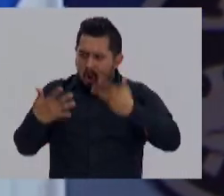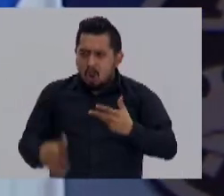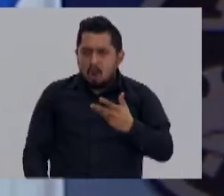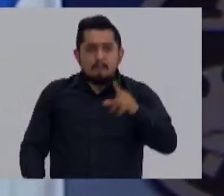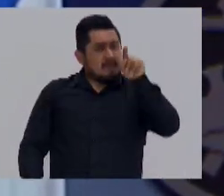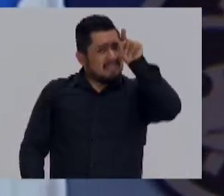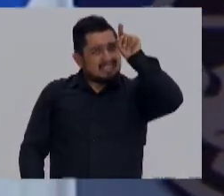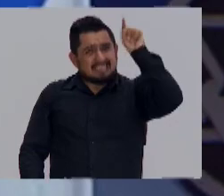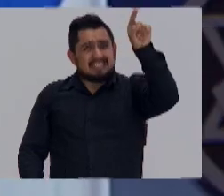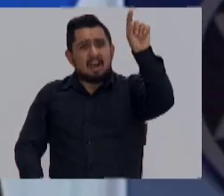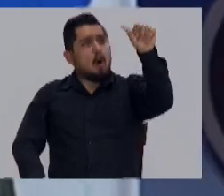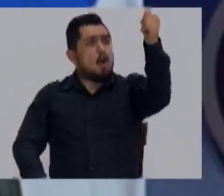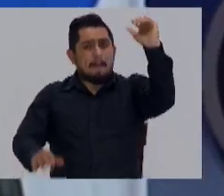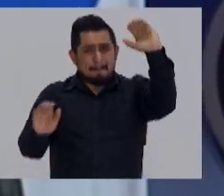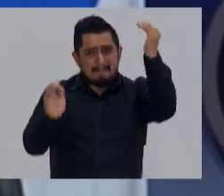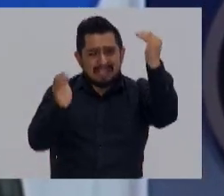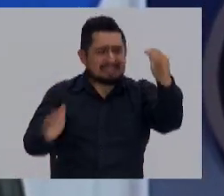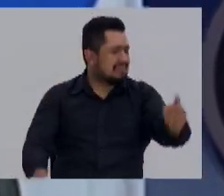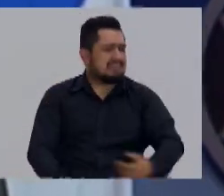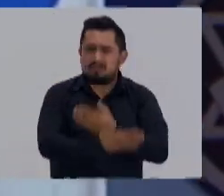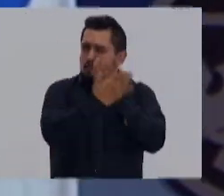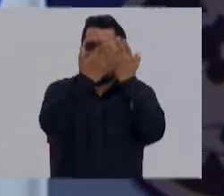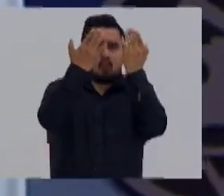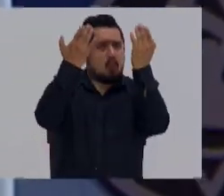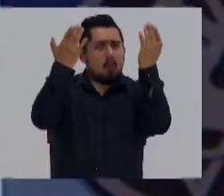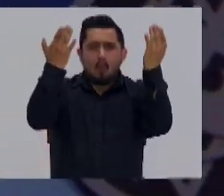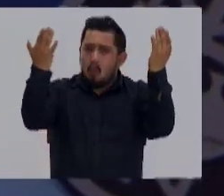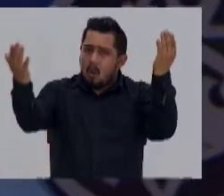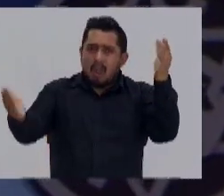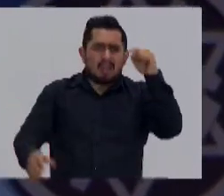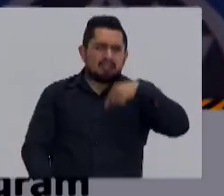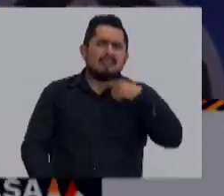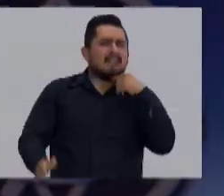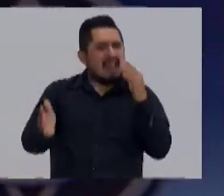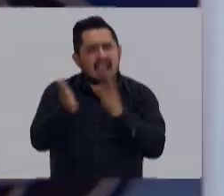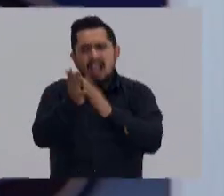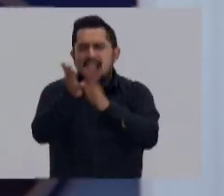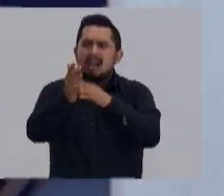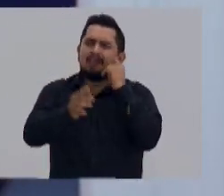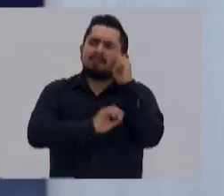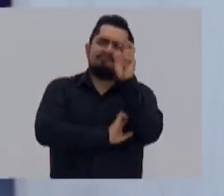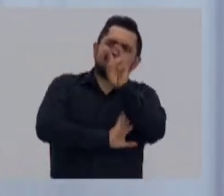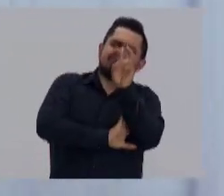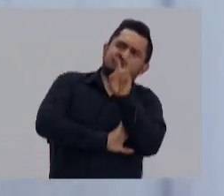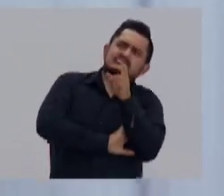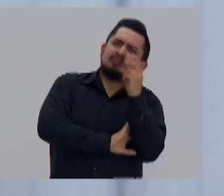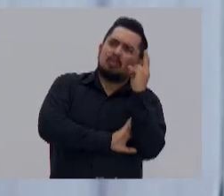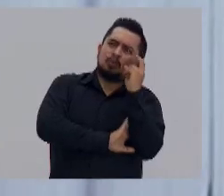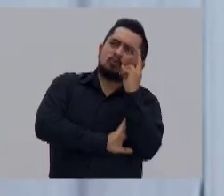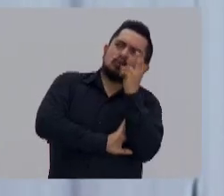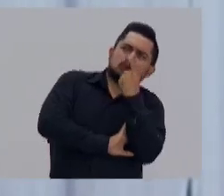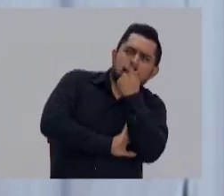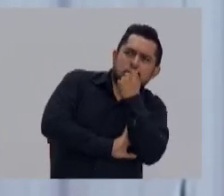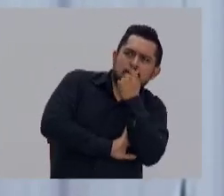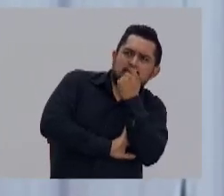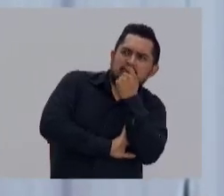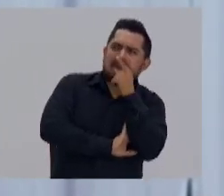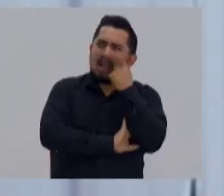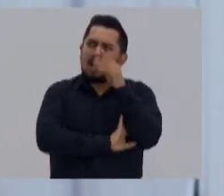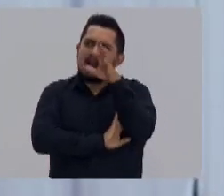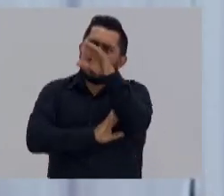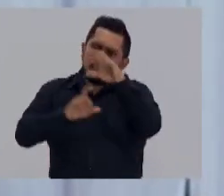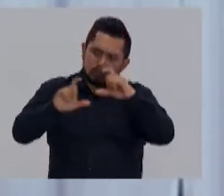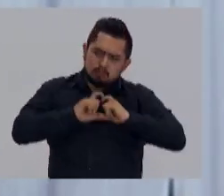nuestro Dios no hay otro. Y en cada alabanza que yo veo por aquí, me llama la atención que ponemos nuestro